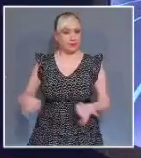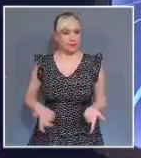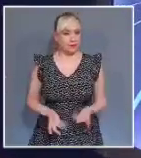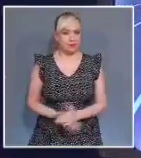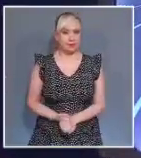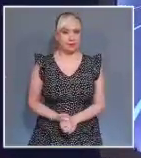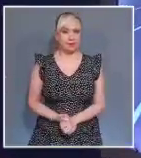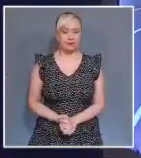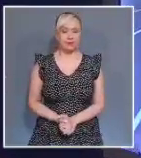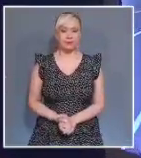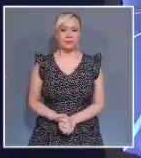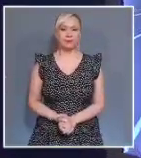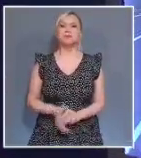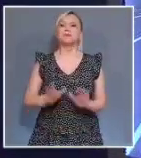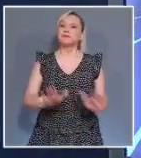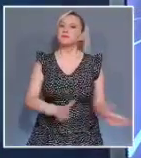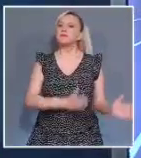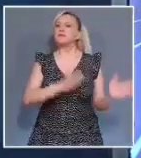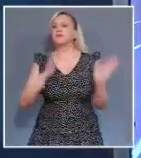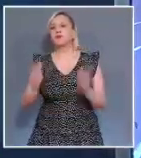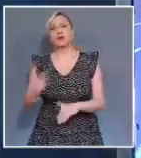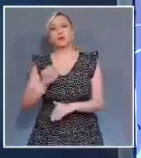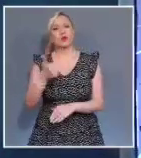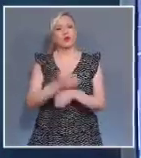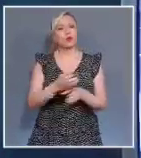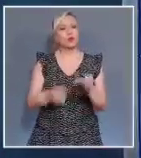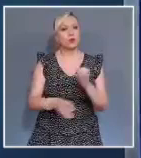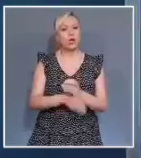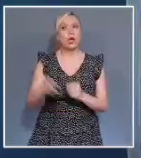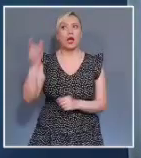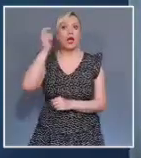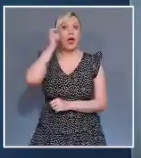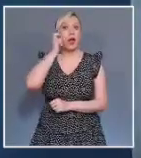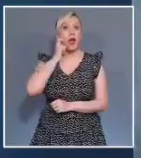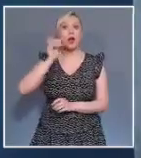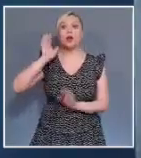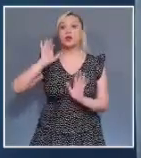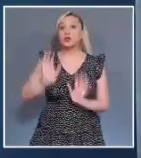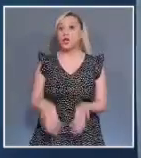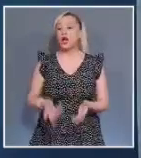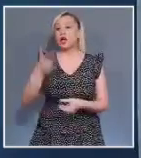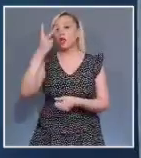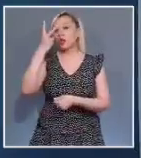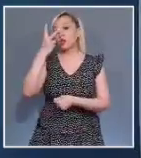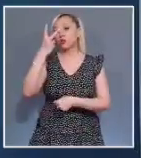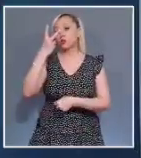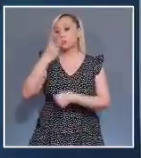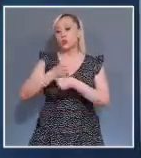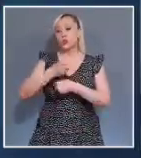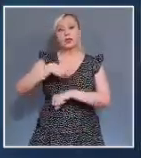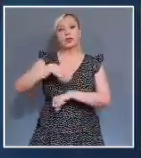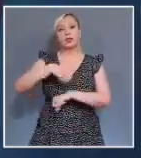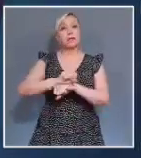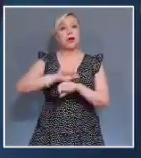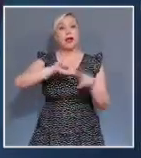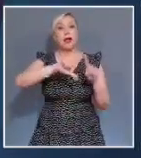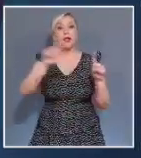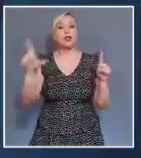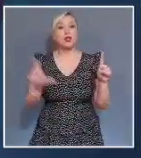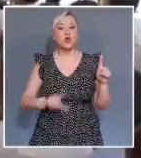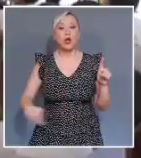En otros temas, se puso en Guerrero en marcha la segunda Semana Nacional contra Riesgos Sanitarios.